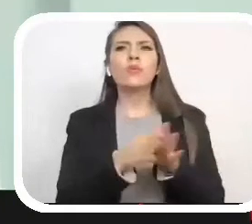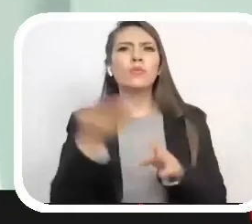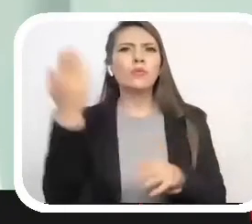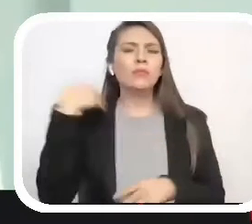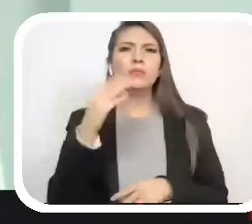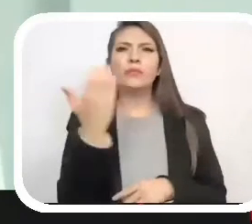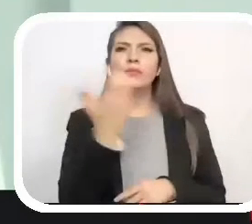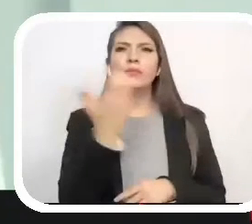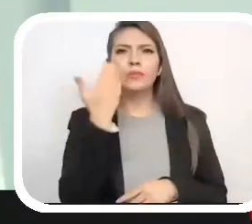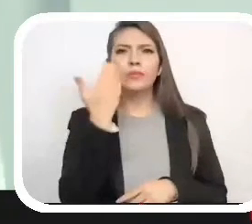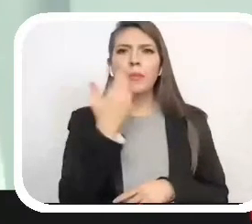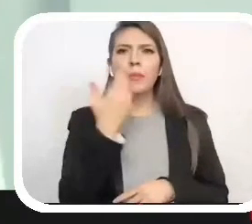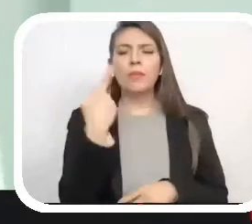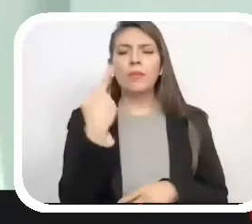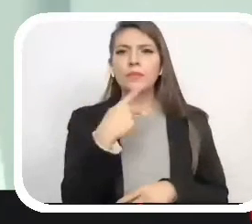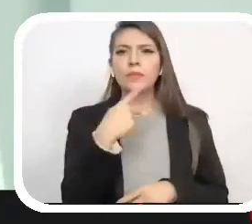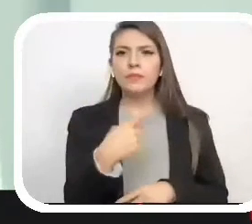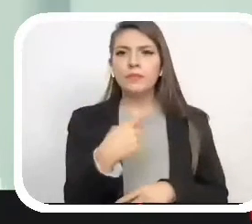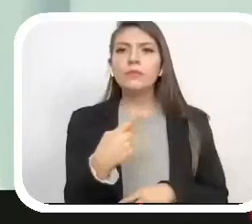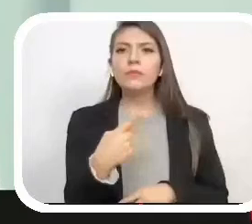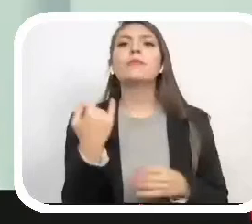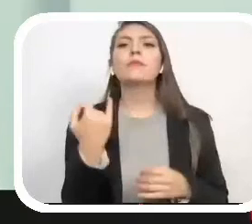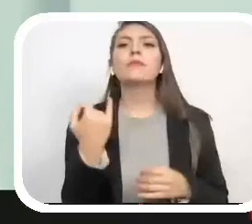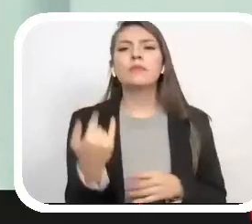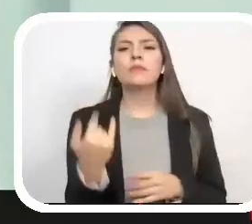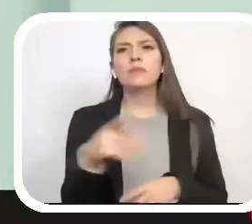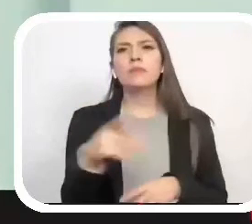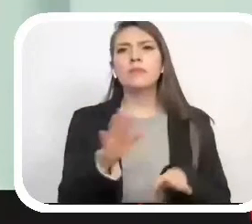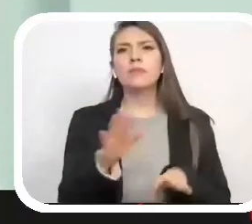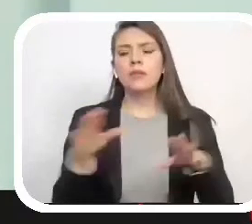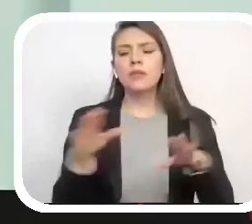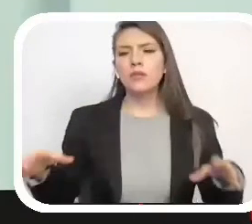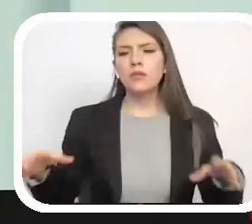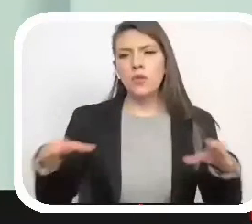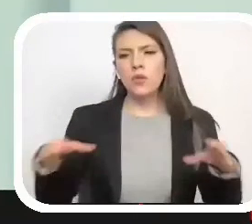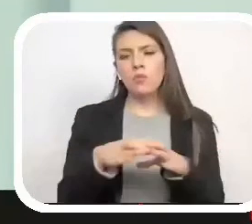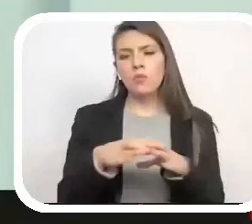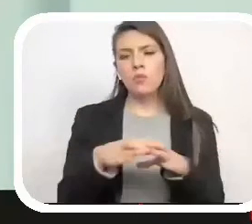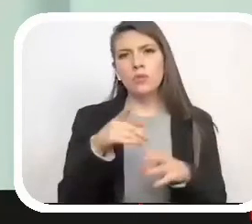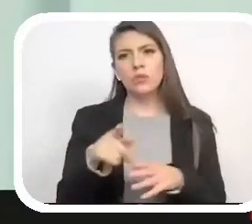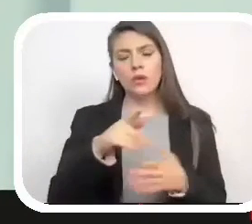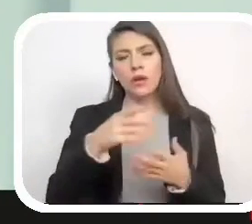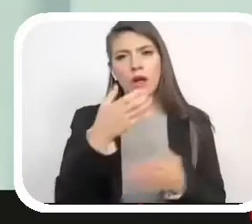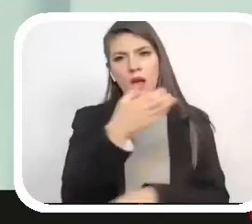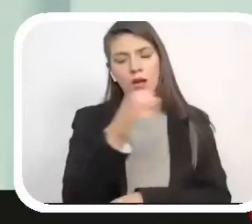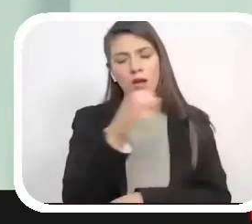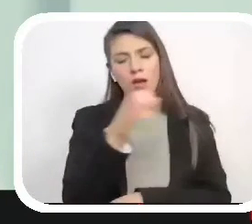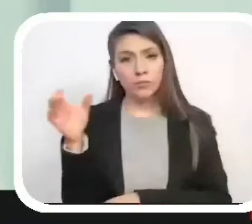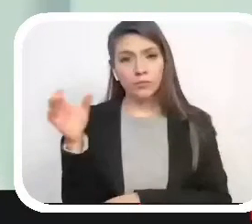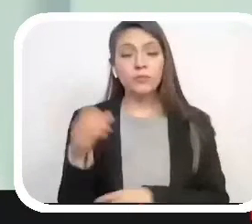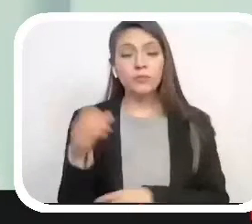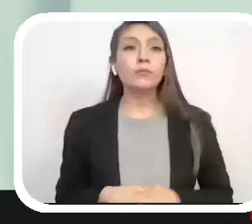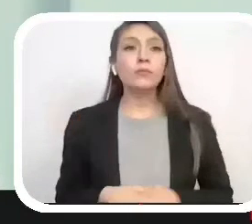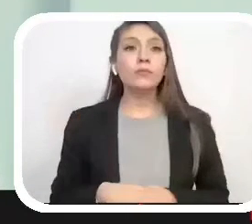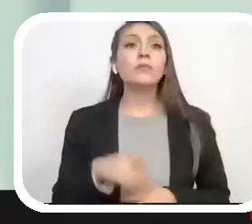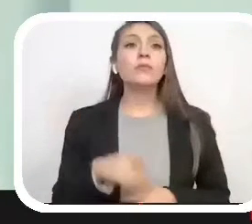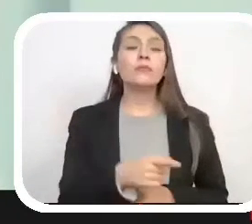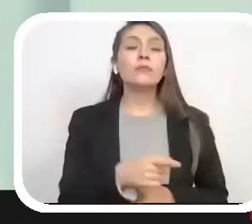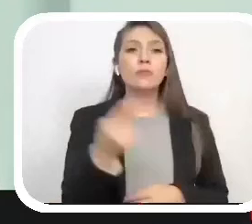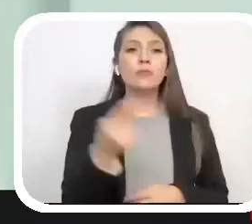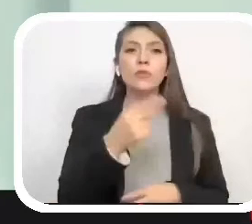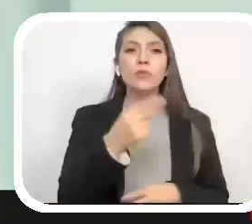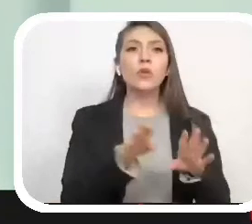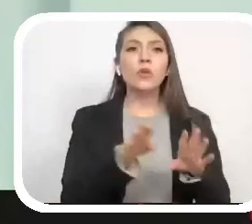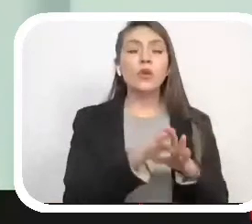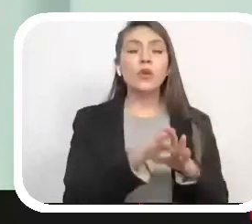tradicionalmente y sobre todo en las comunidades rurales. Las tareas agrícolas exigen el empleo del fuego